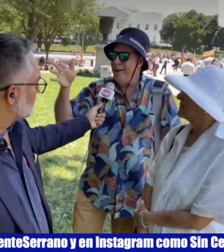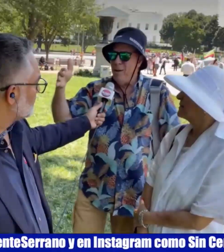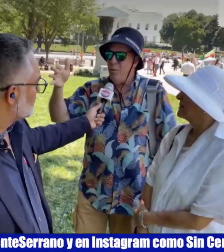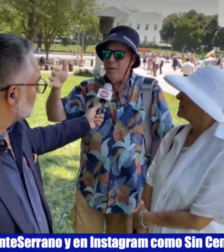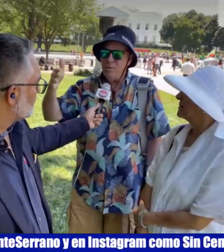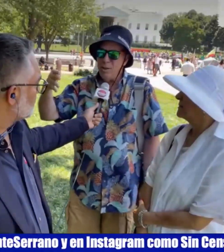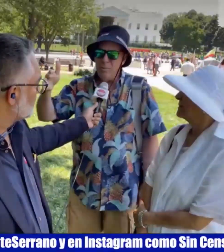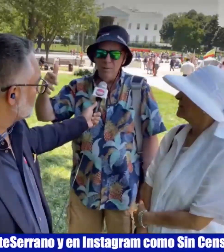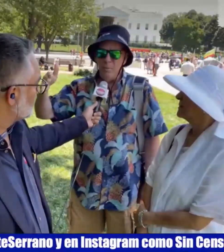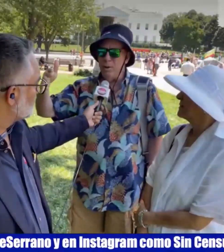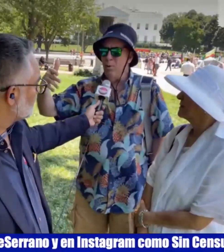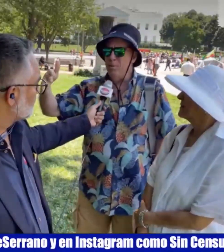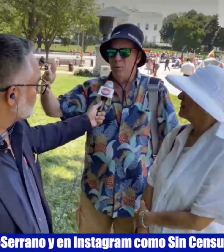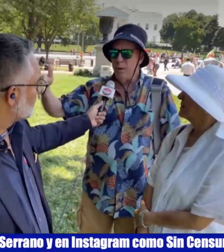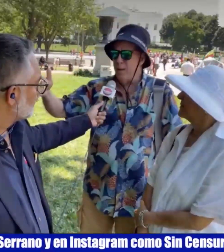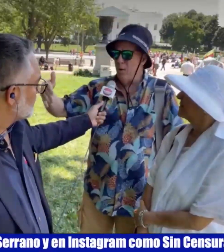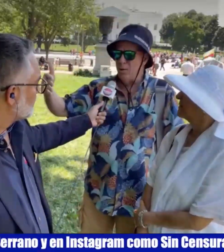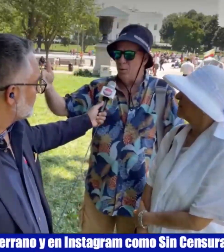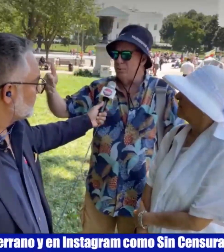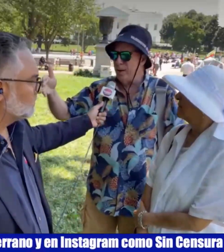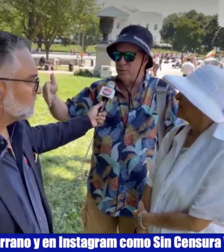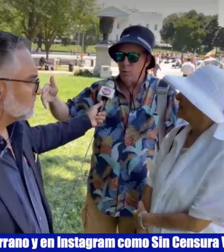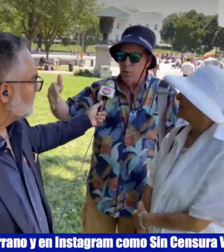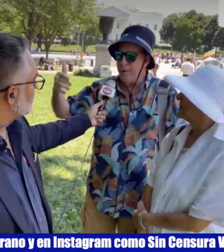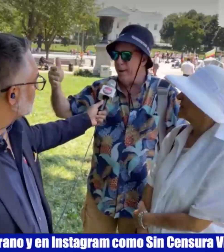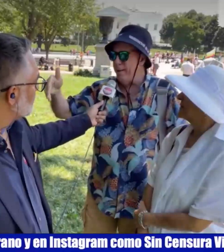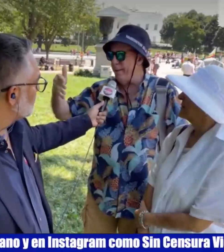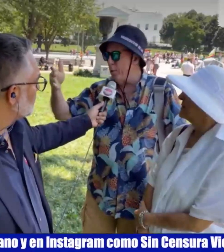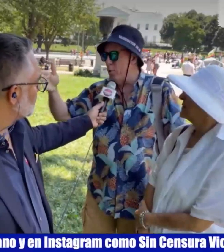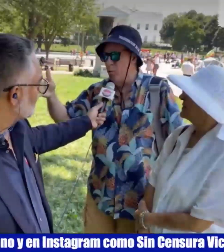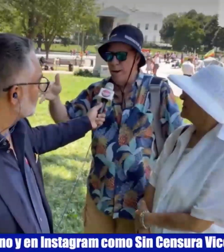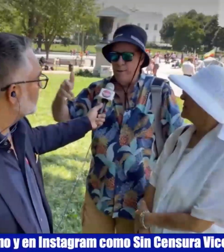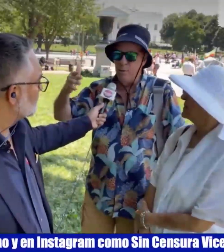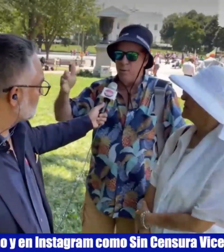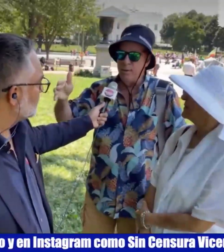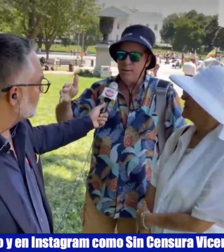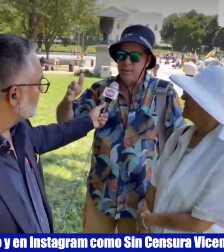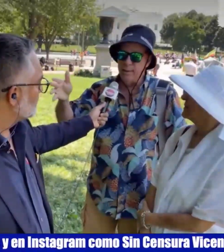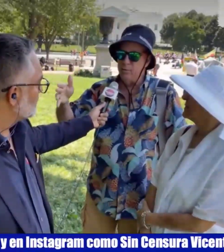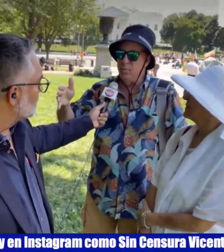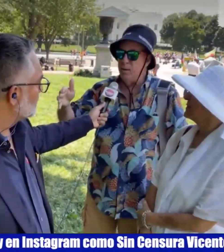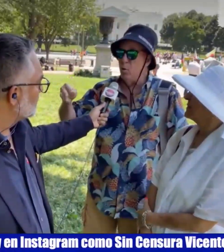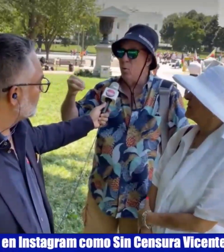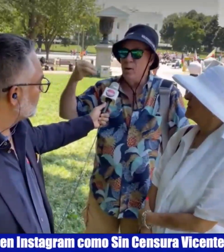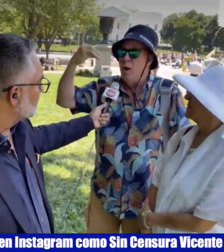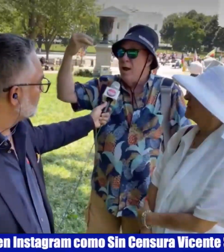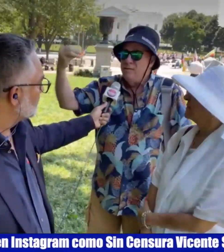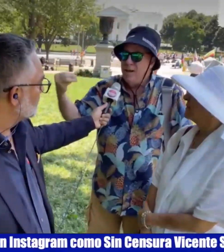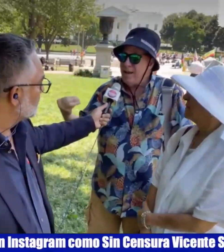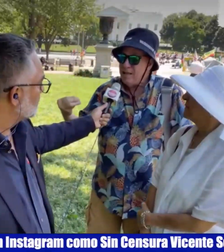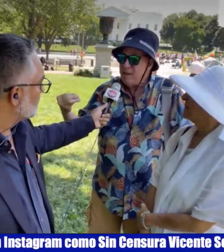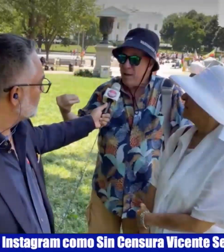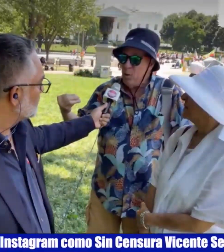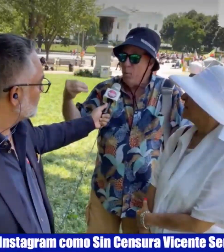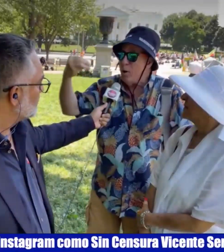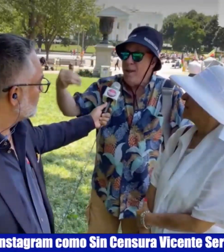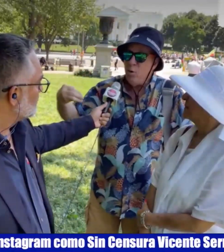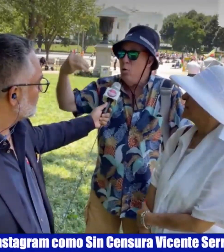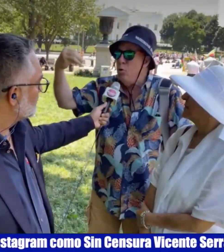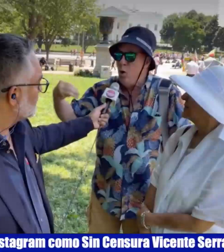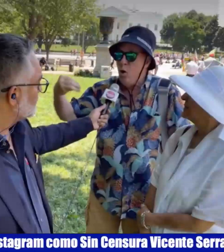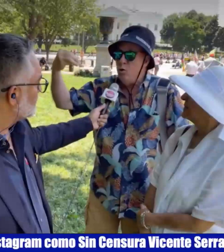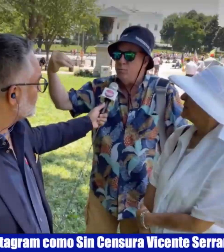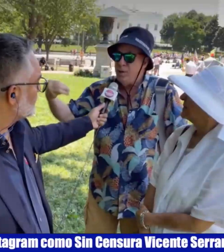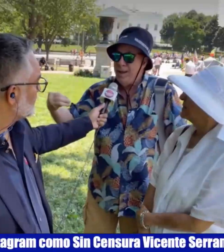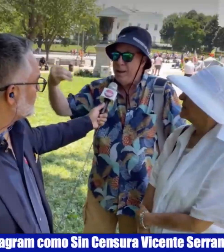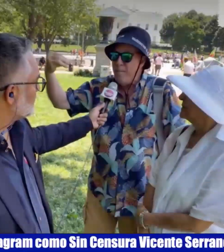Todo el lío vino también porque López Obrador contrató médicos cubanos, los 500 médicos cubanos. Tiene que hacerlo porque